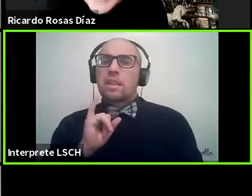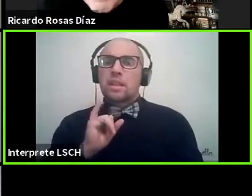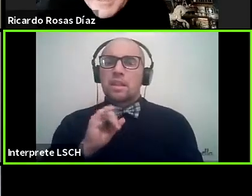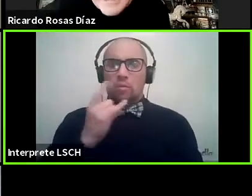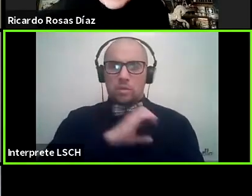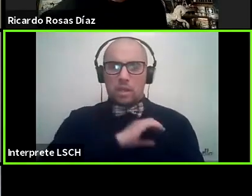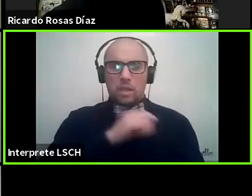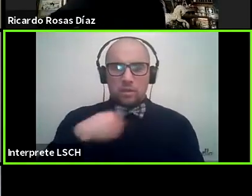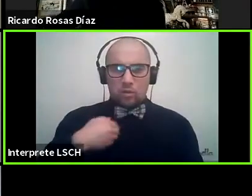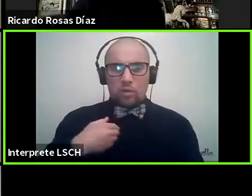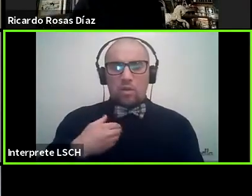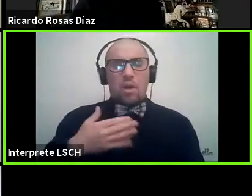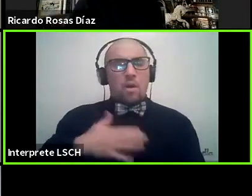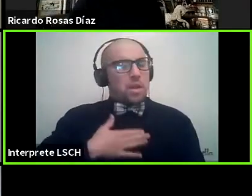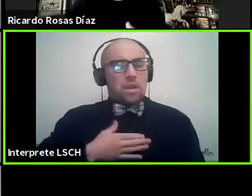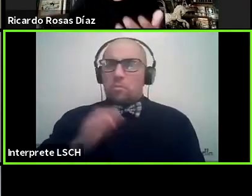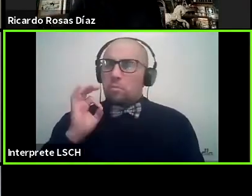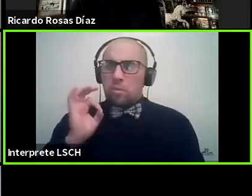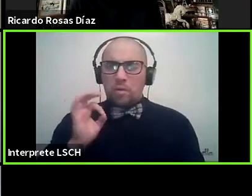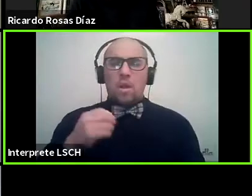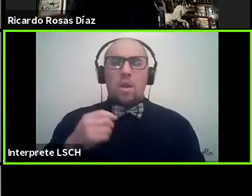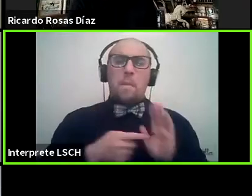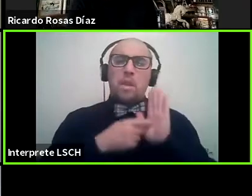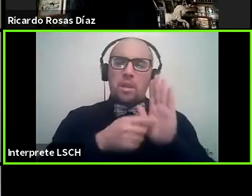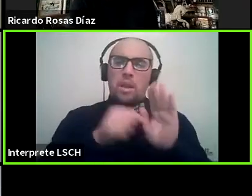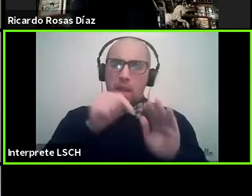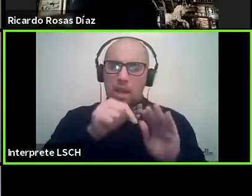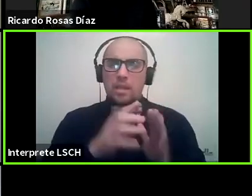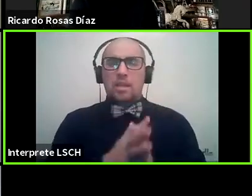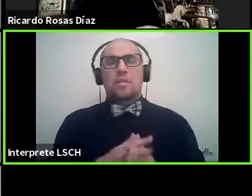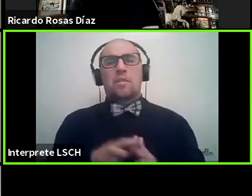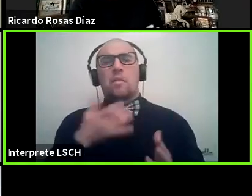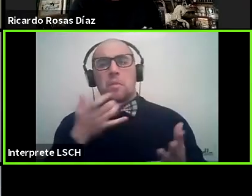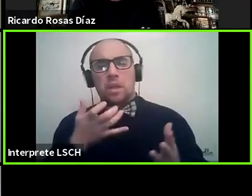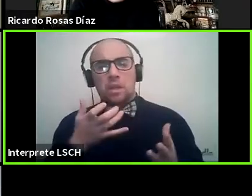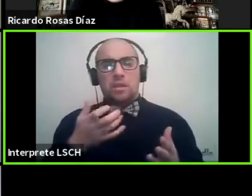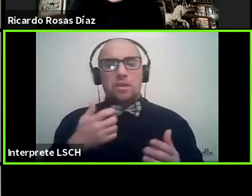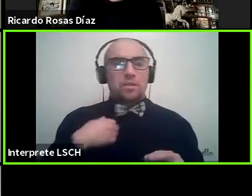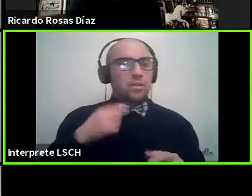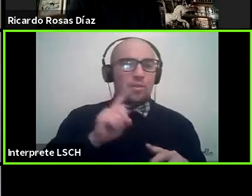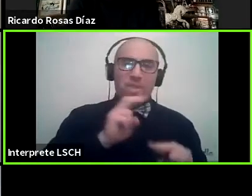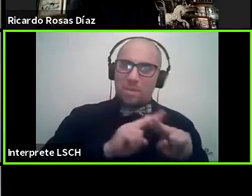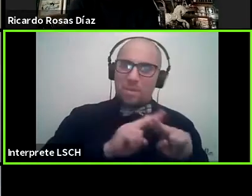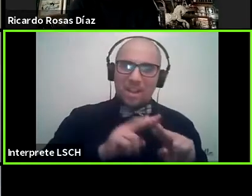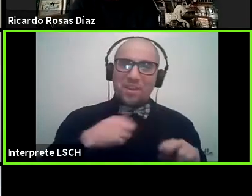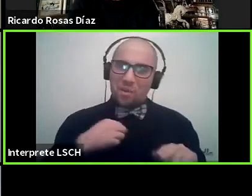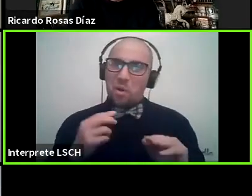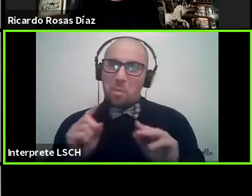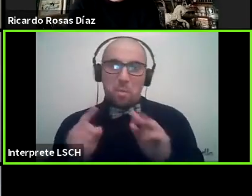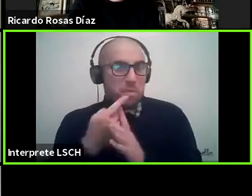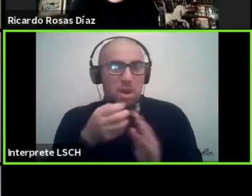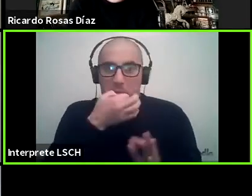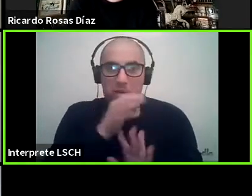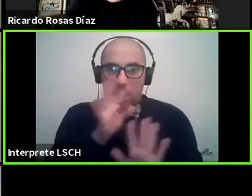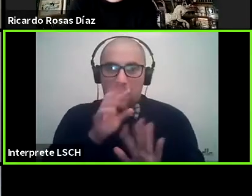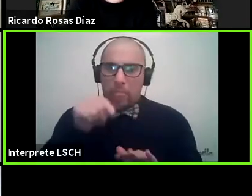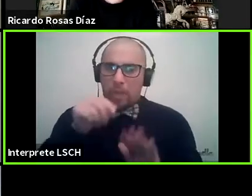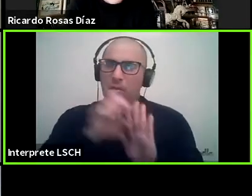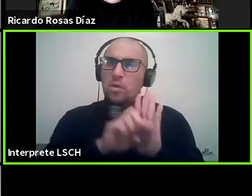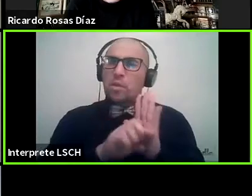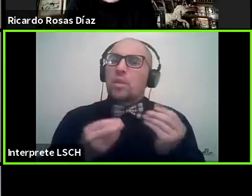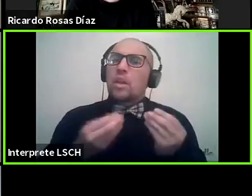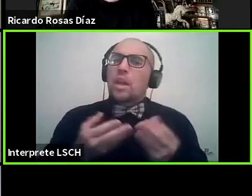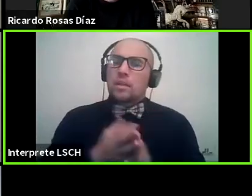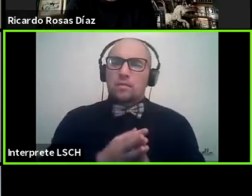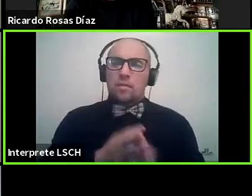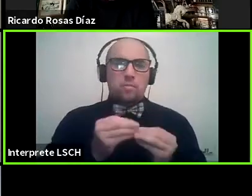verdadero placer estar presentando esta presentación, porque yo no voy a hacer la presentación. Este es un proyecto que ha sido